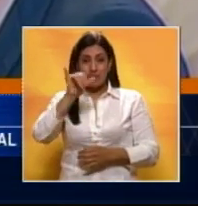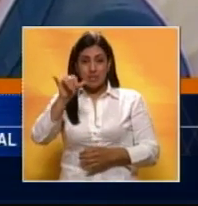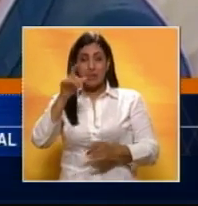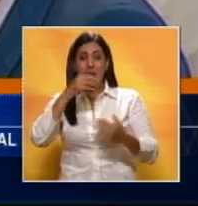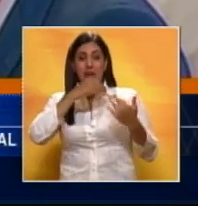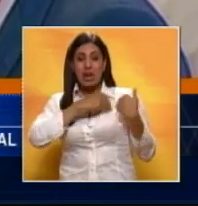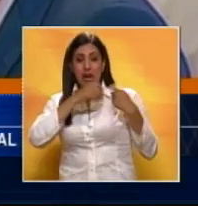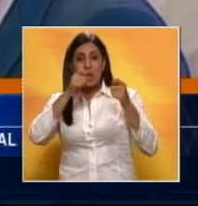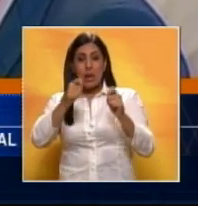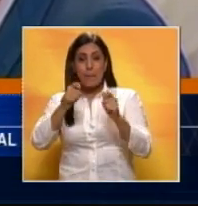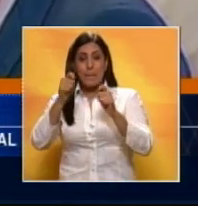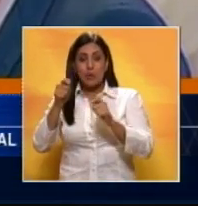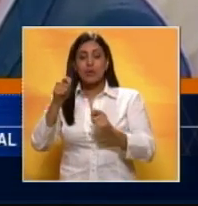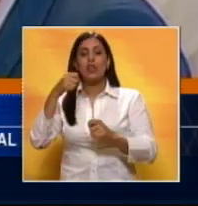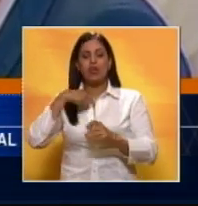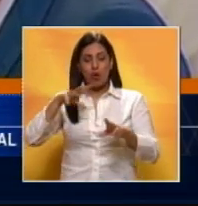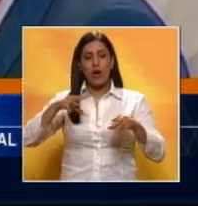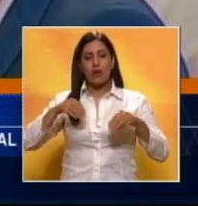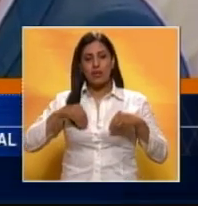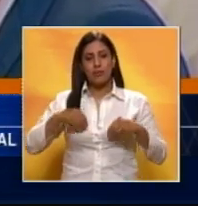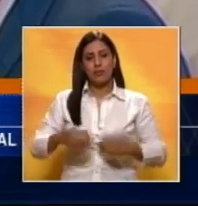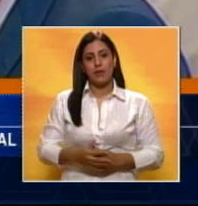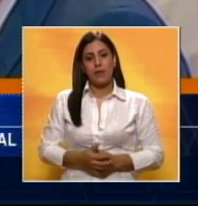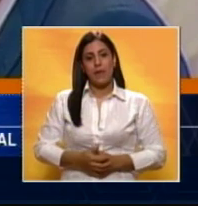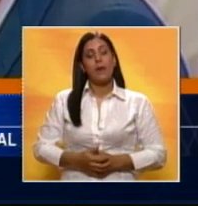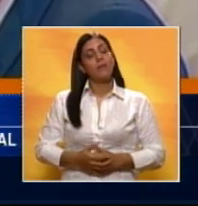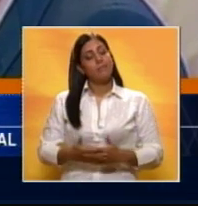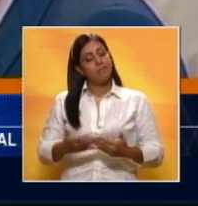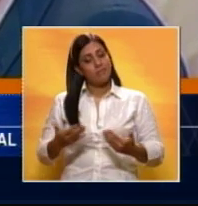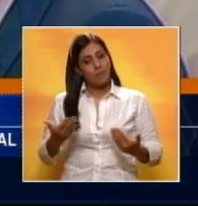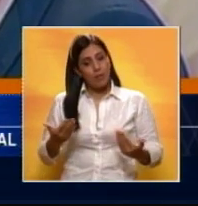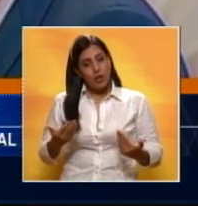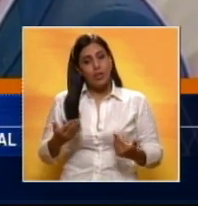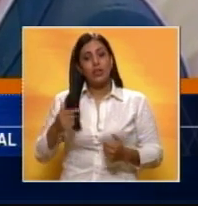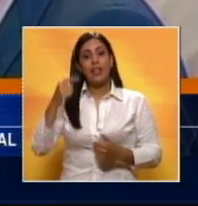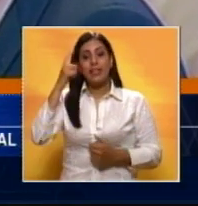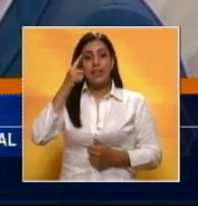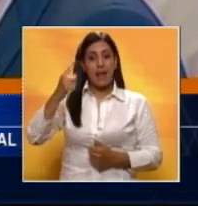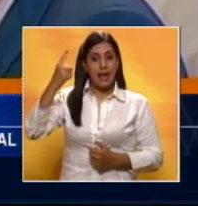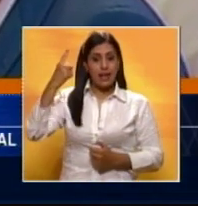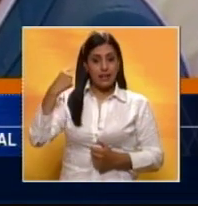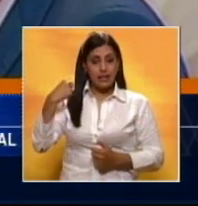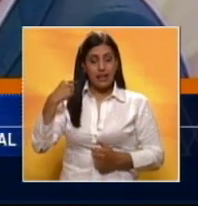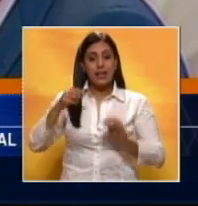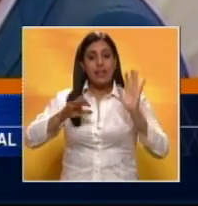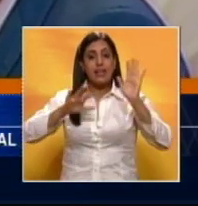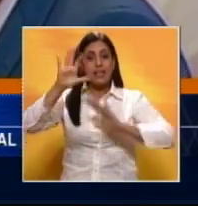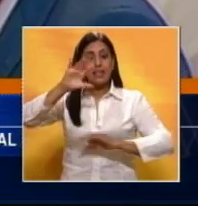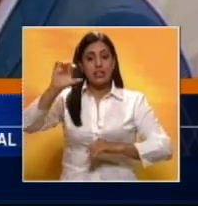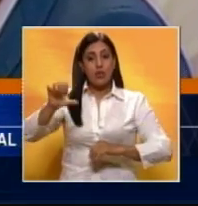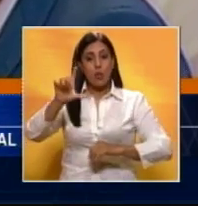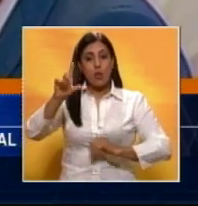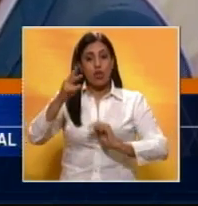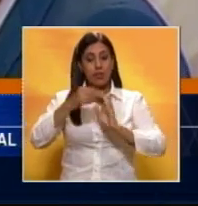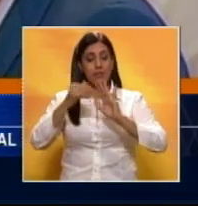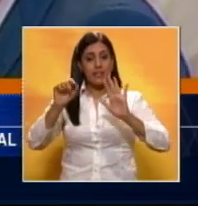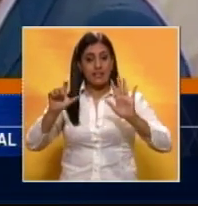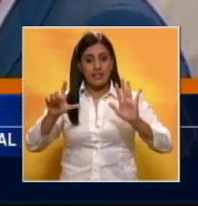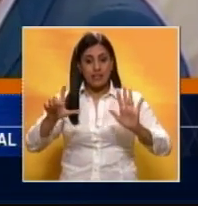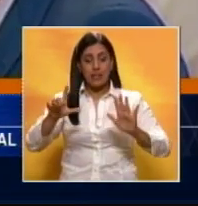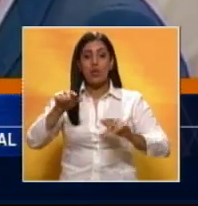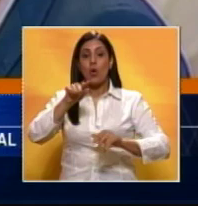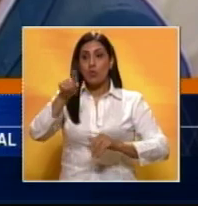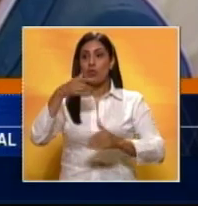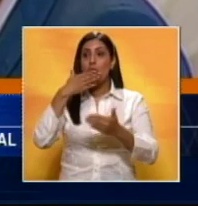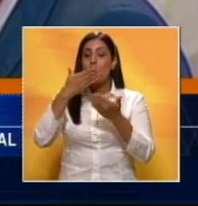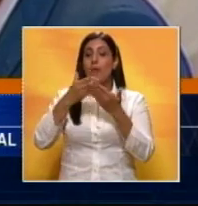acarreaban responsabilidad, ella las asumía. En virtud de que el día de ayer, 15 de junio del 2017,